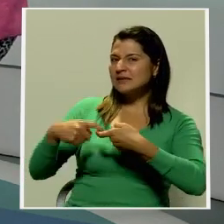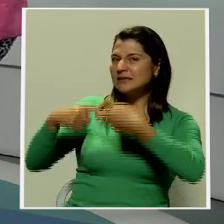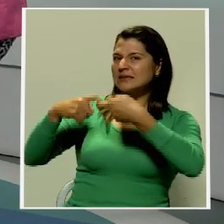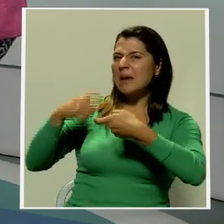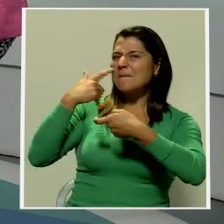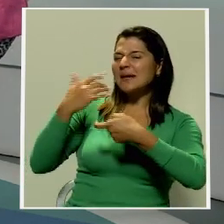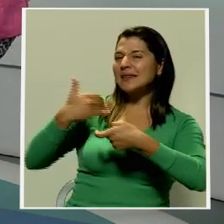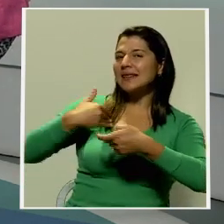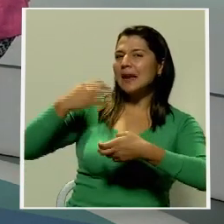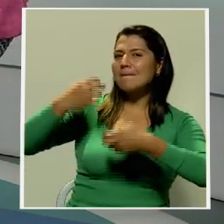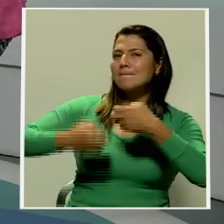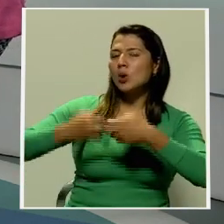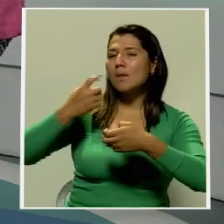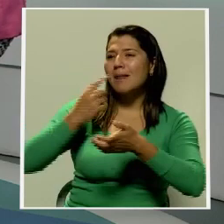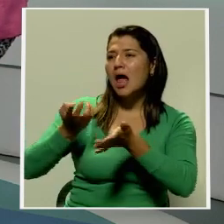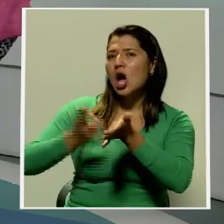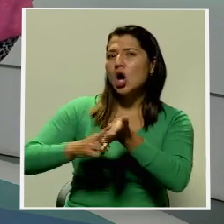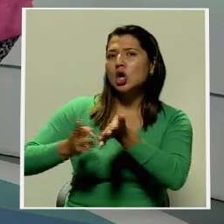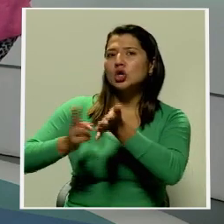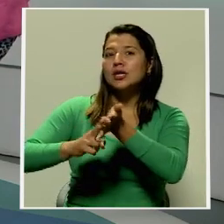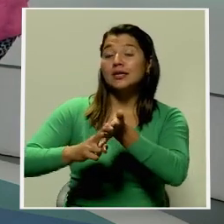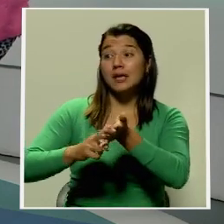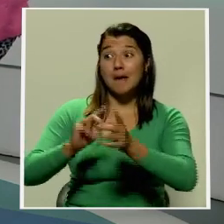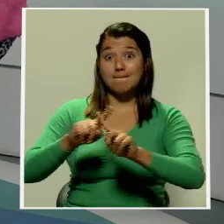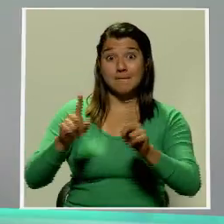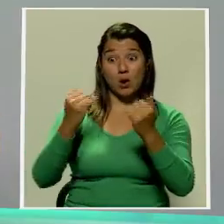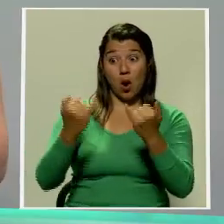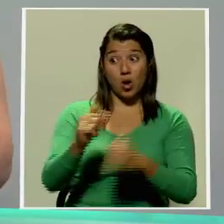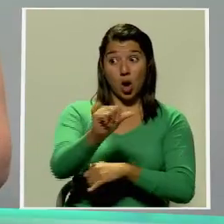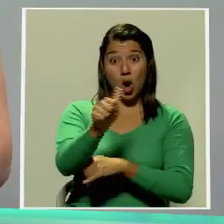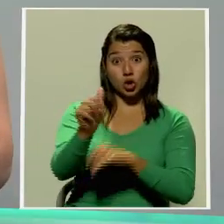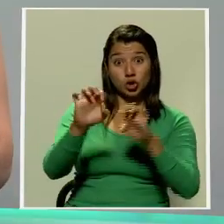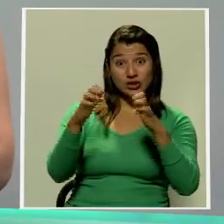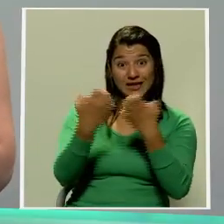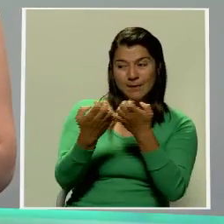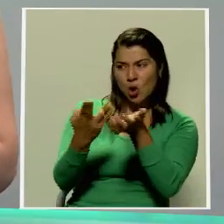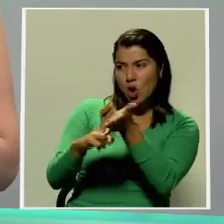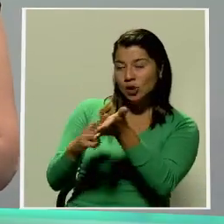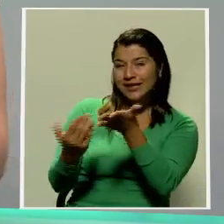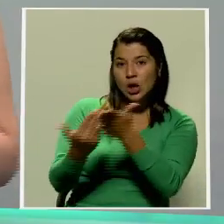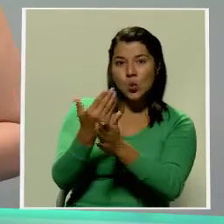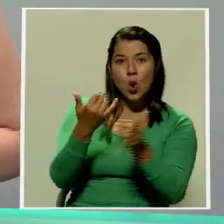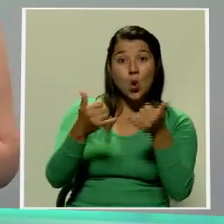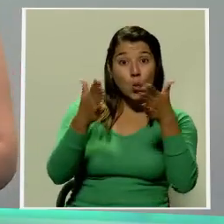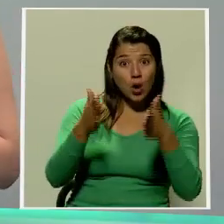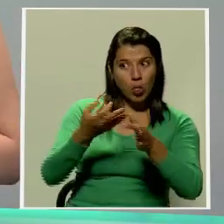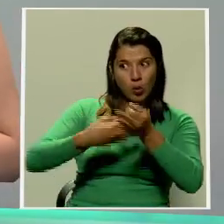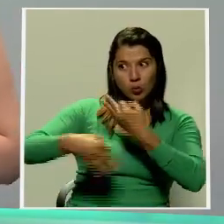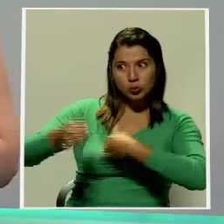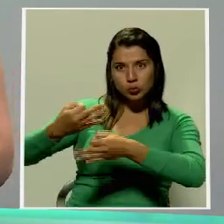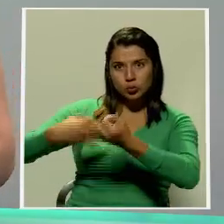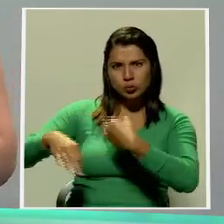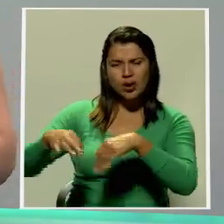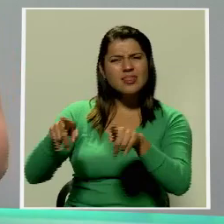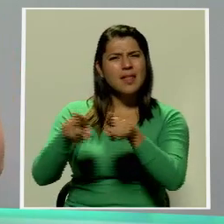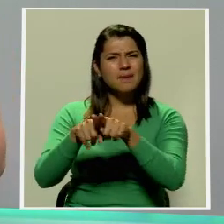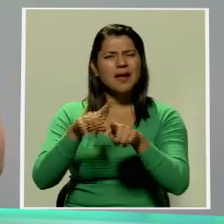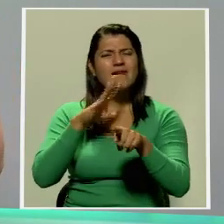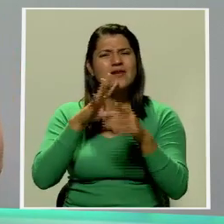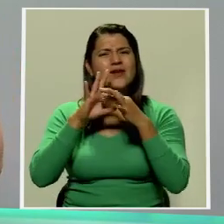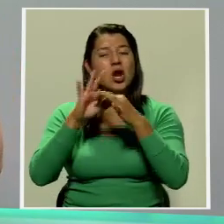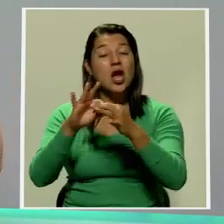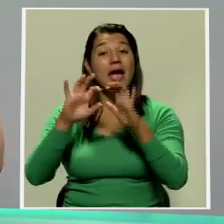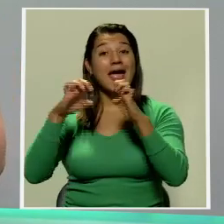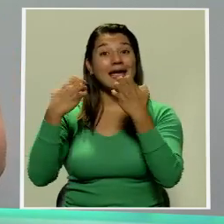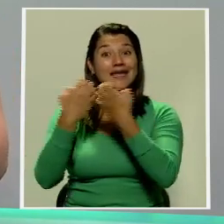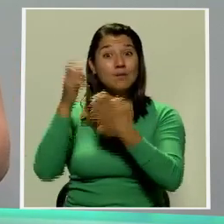para contratar, todos los equipos se están reforzando, incluso vamos a hablar del equipo de Limón que tiene todo un nuevo proyecto y pues también está